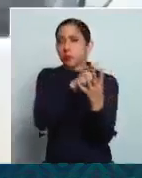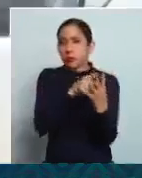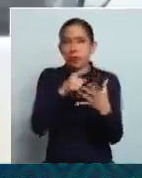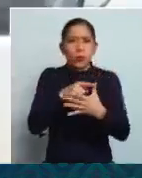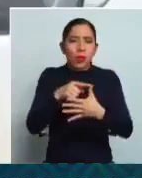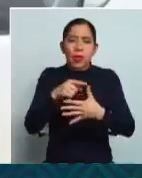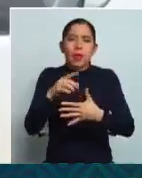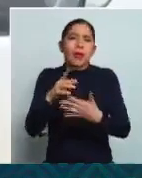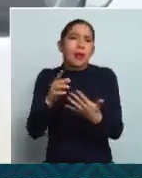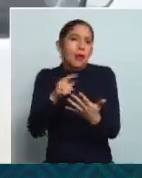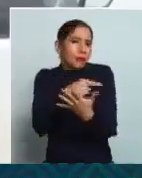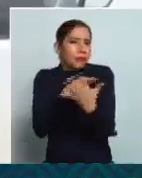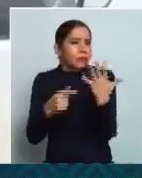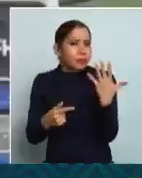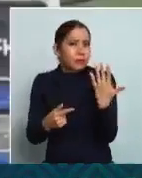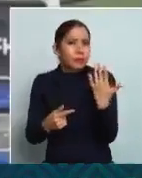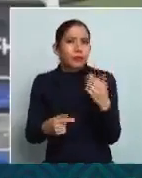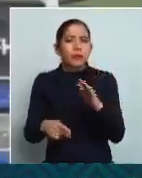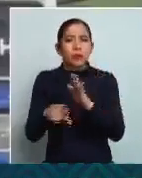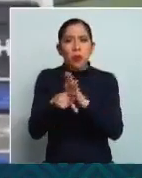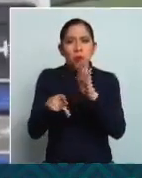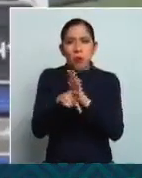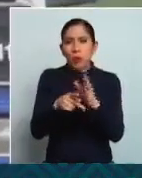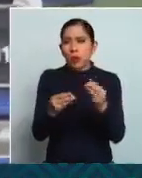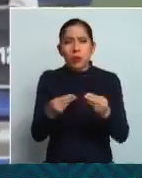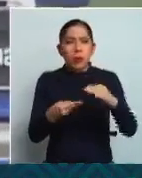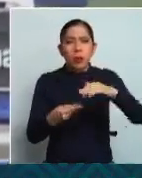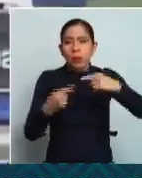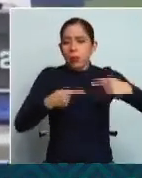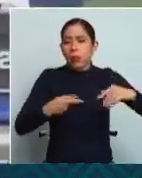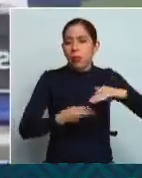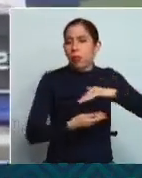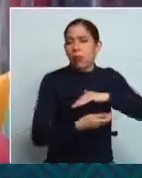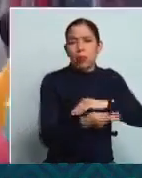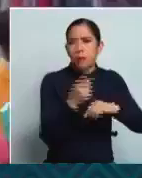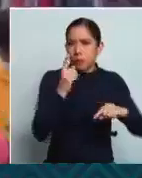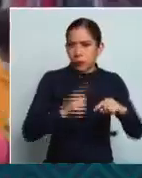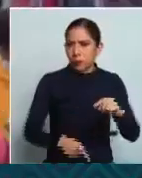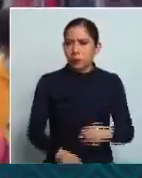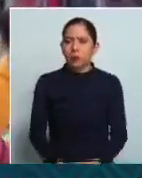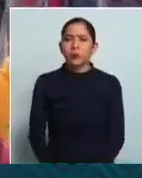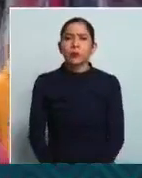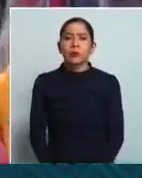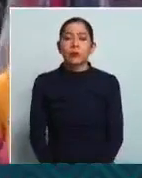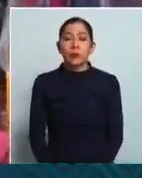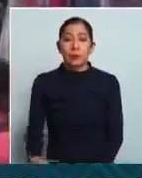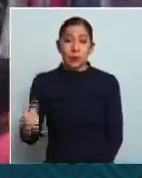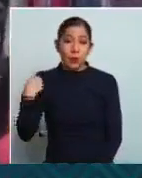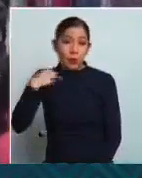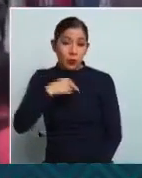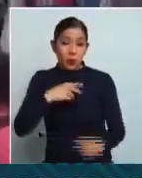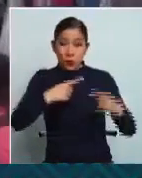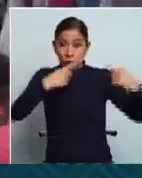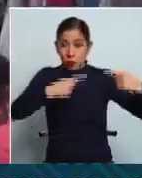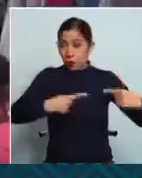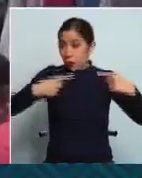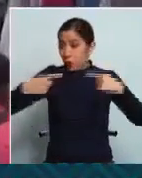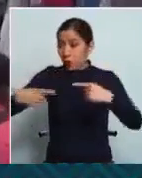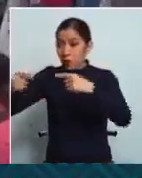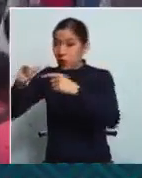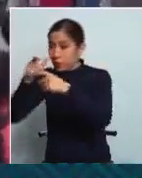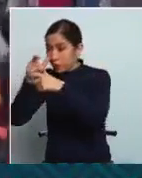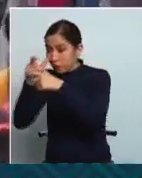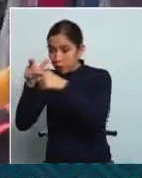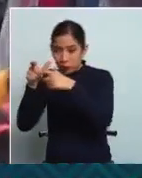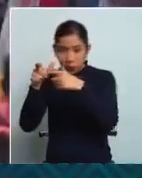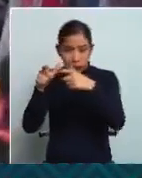pie. Esto, ante todo, tenemos una vigilancia muy rigurosa en el interior para que